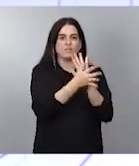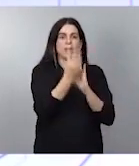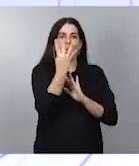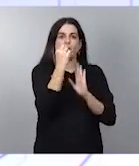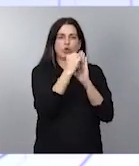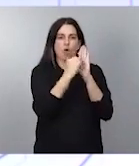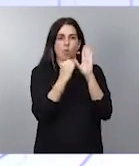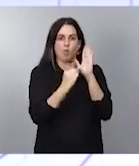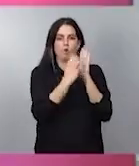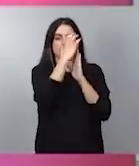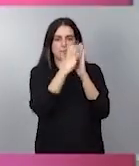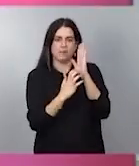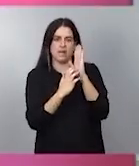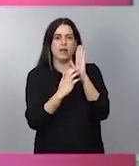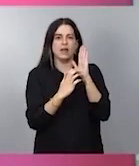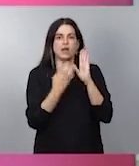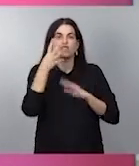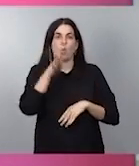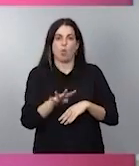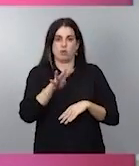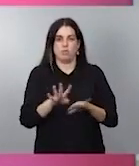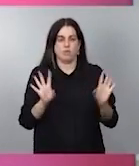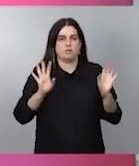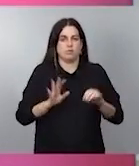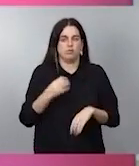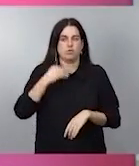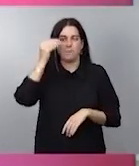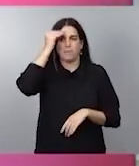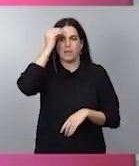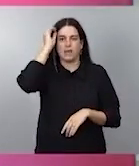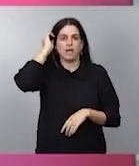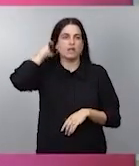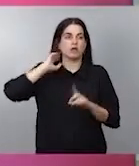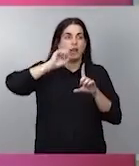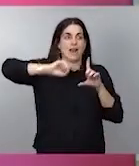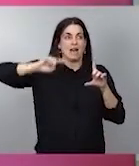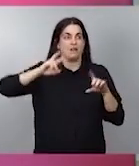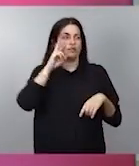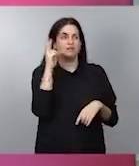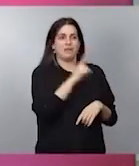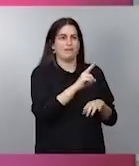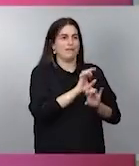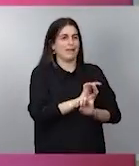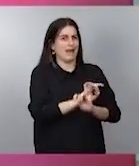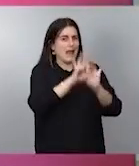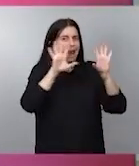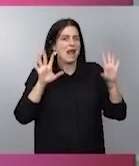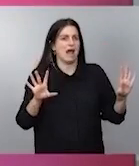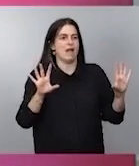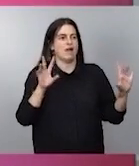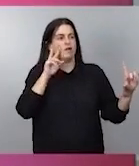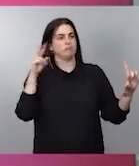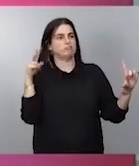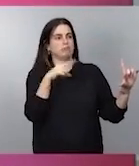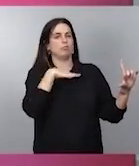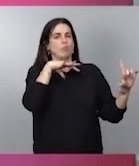solo 4 meses. Creo que el gráfico es lo suficientemente elocuente como para ver cómo a